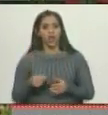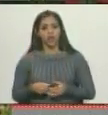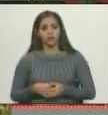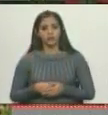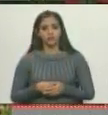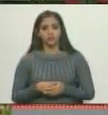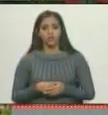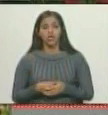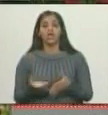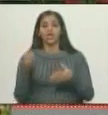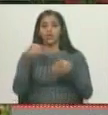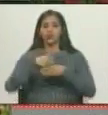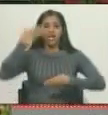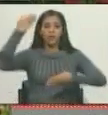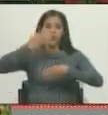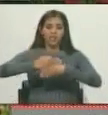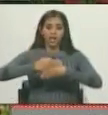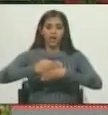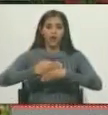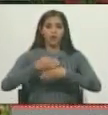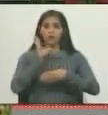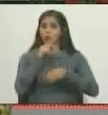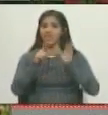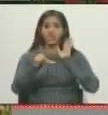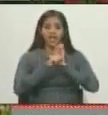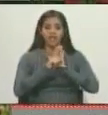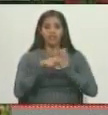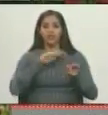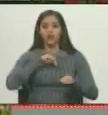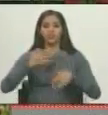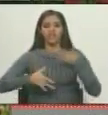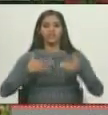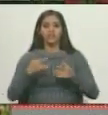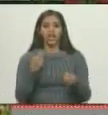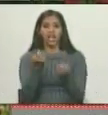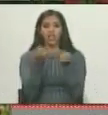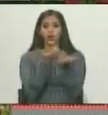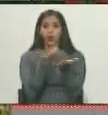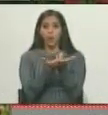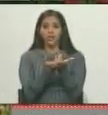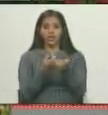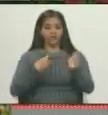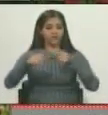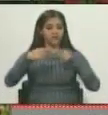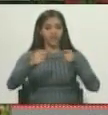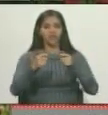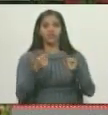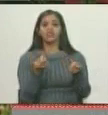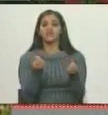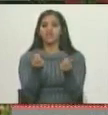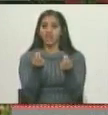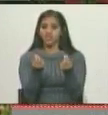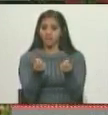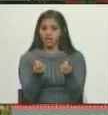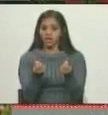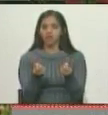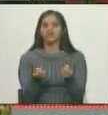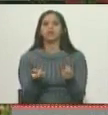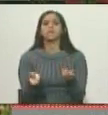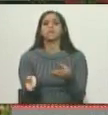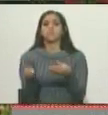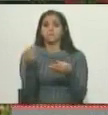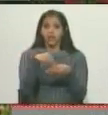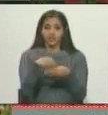que incluye el bloqueo ilegal de nuestras actividades económicas, comerciales y financieras. Al mismo tiempo,